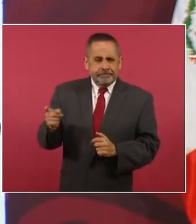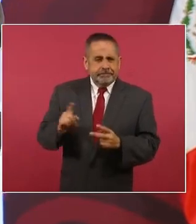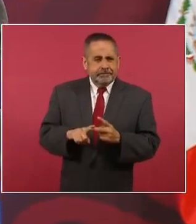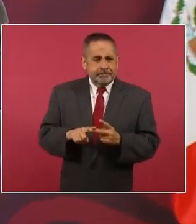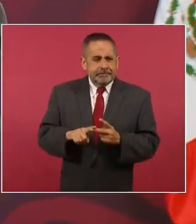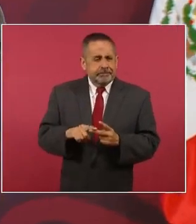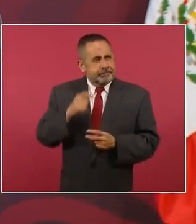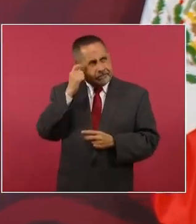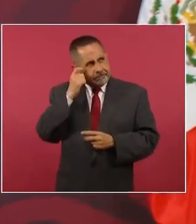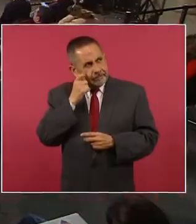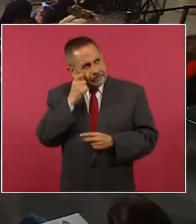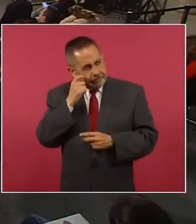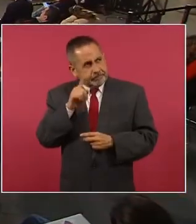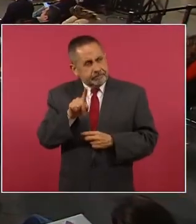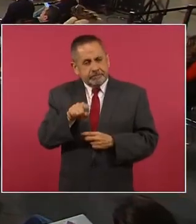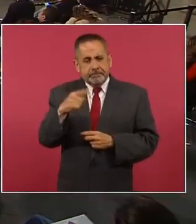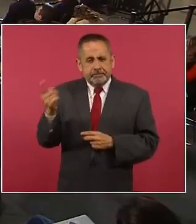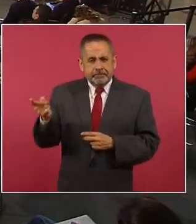Guerrero,